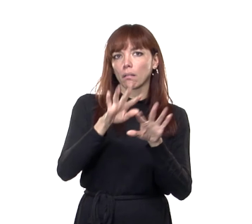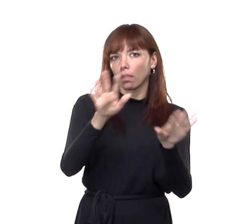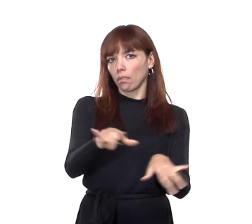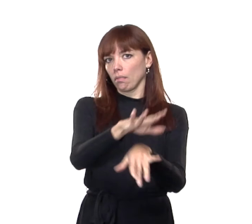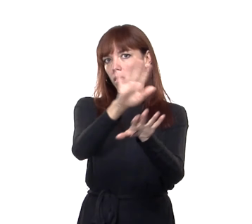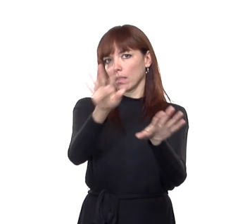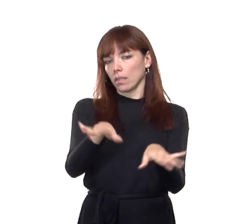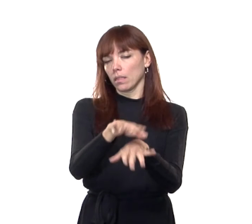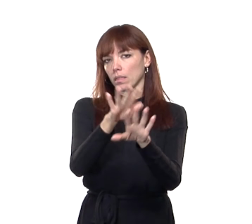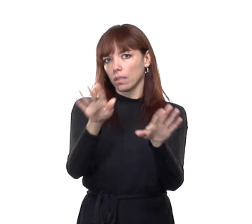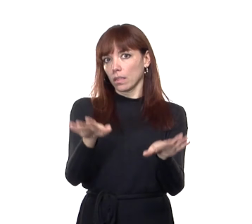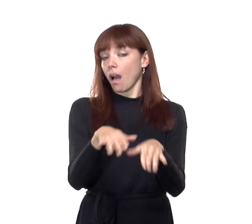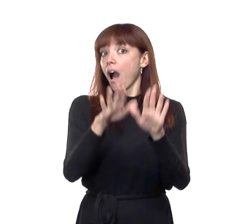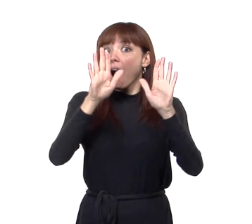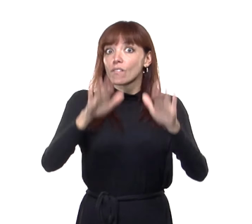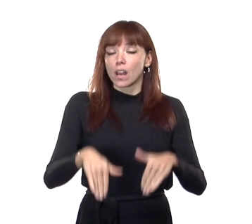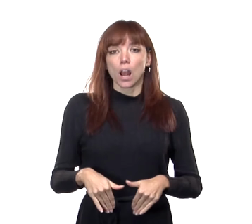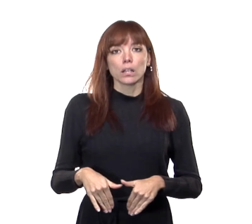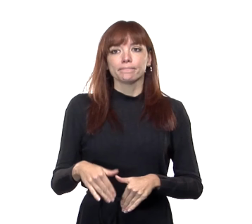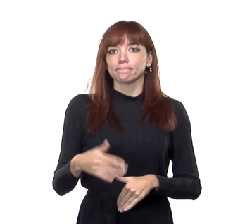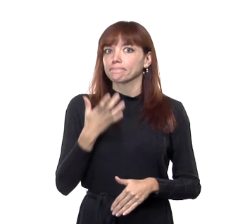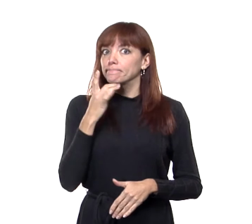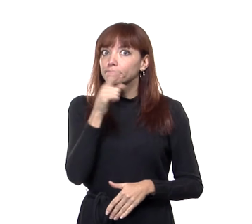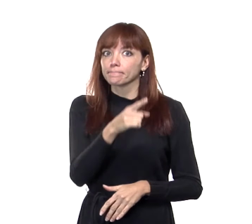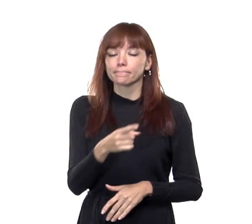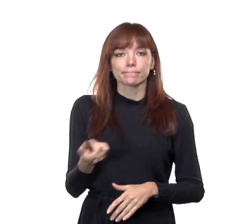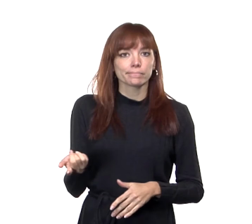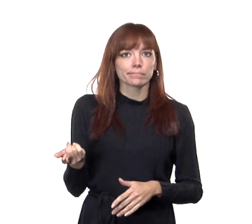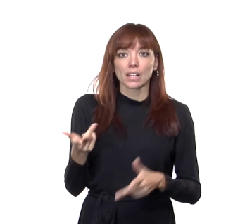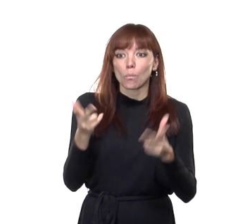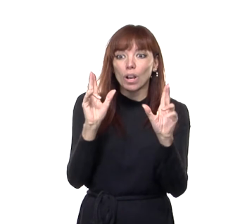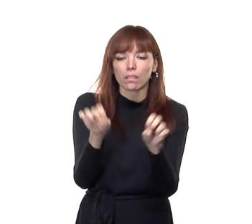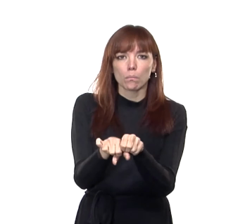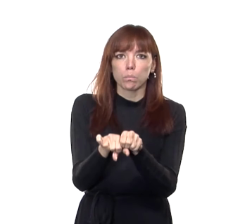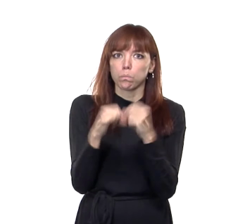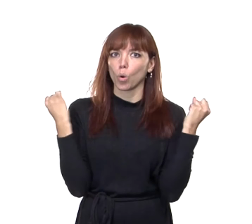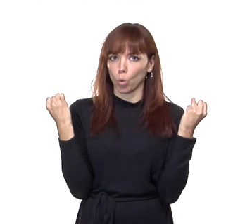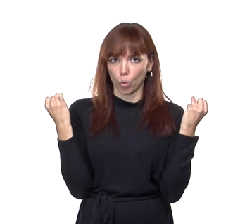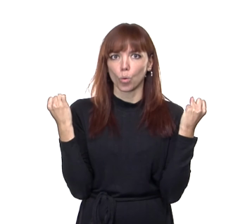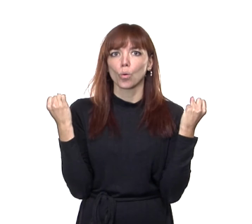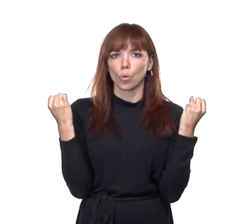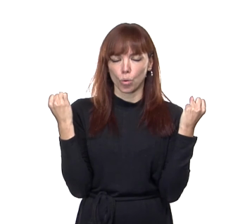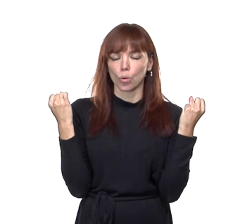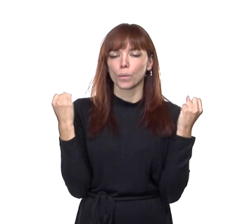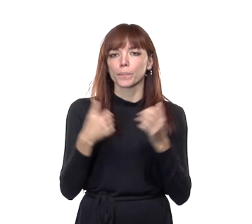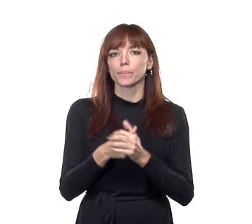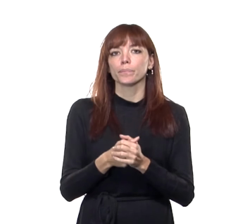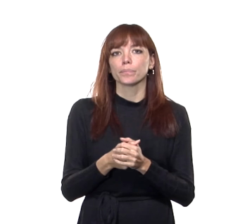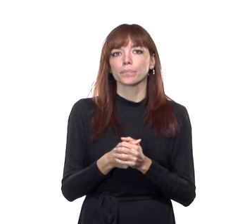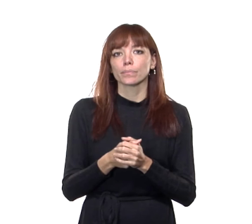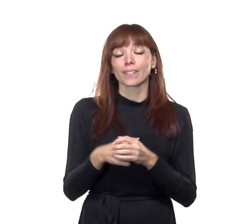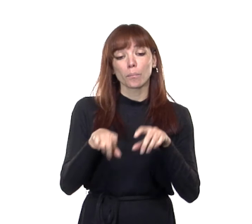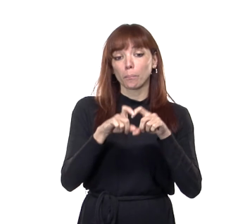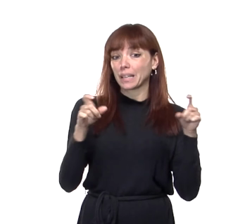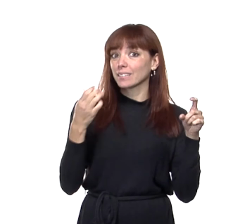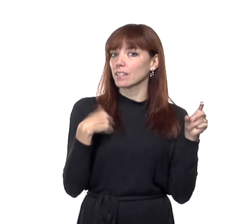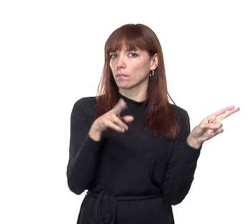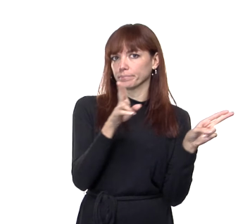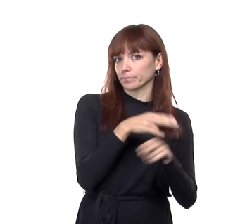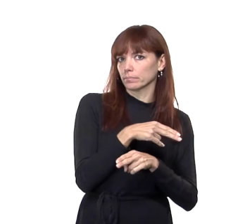y eso sí no sé si eso no es un ataque a la democracia no sé qué es que hay mucha ética ya no existe pero hay 300